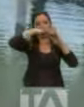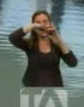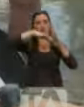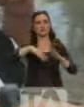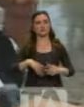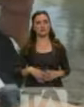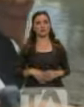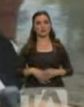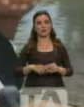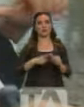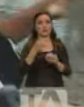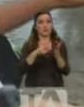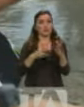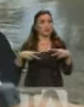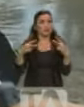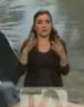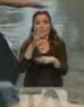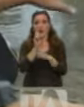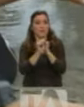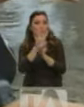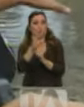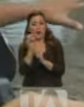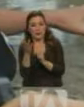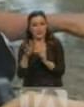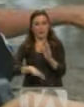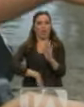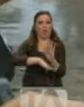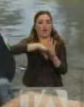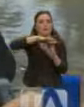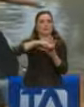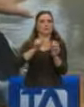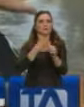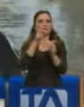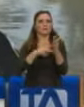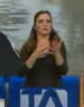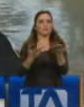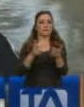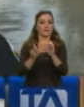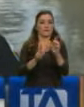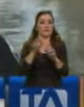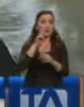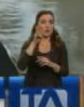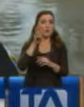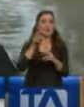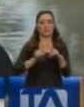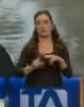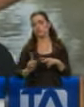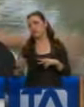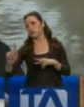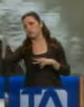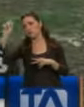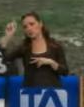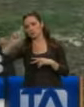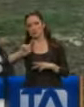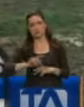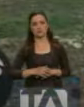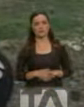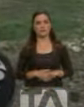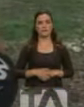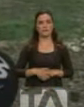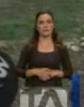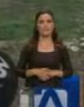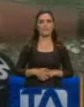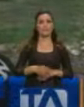vez en los 40 años que tengo yo por acá que se llena totalmente esto y que estos señores tienen que salir a la carrera con sus cosas. Que se han